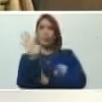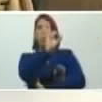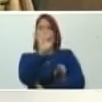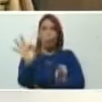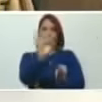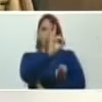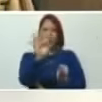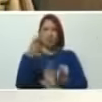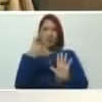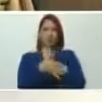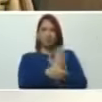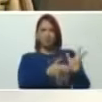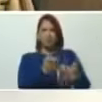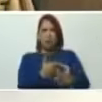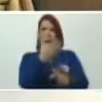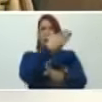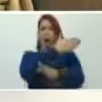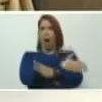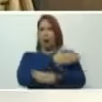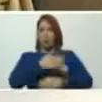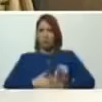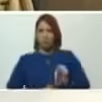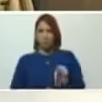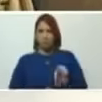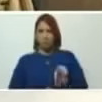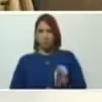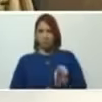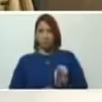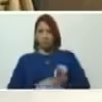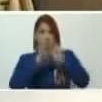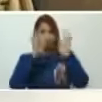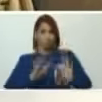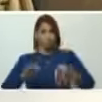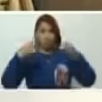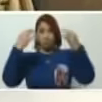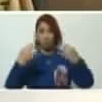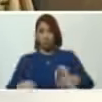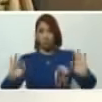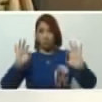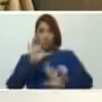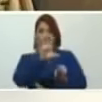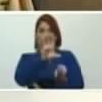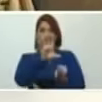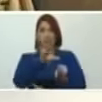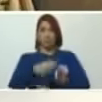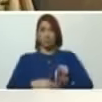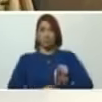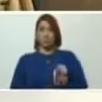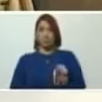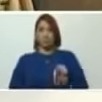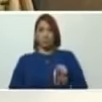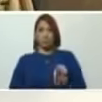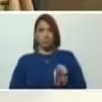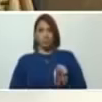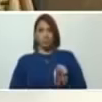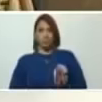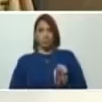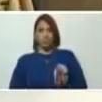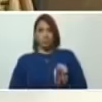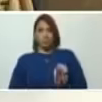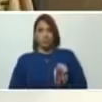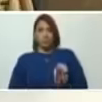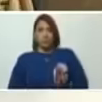99% de lo que ingresaba anteriormente de manera normal al país, sino que